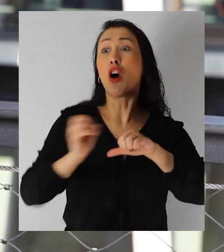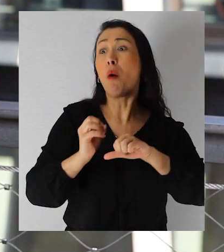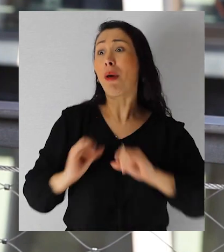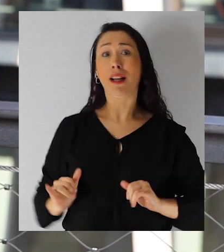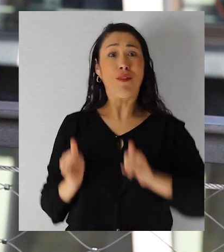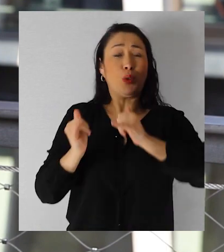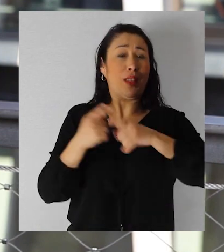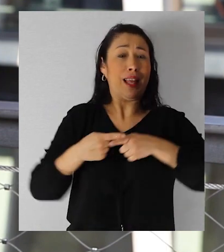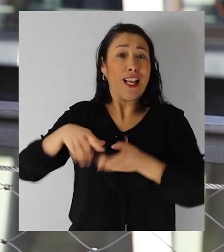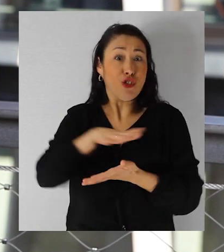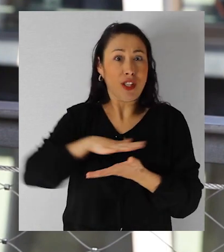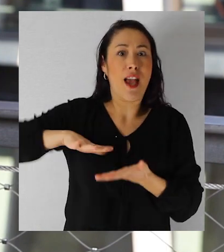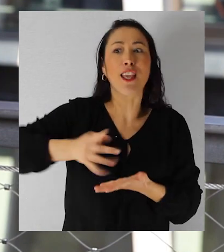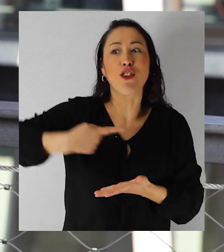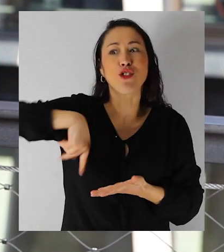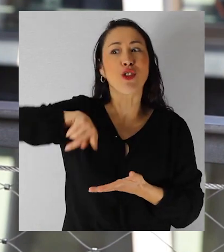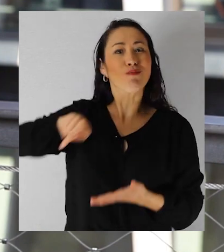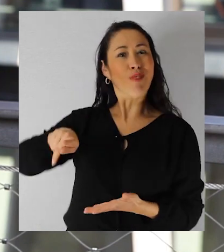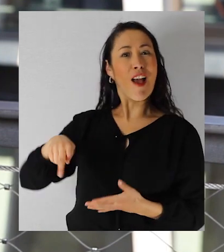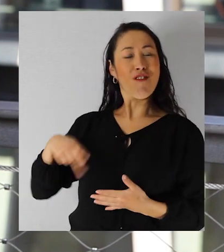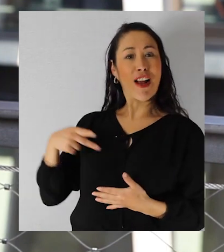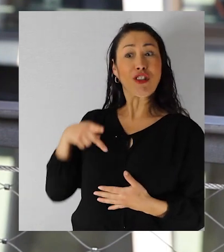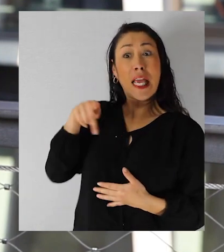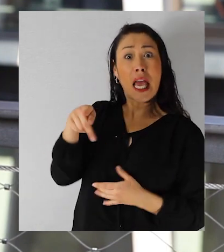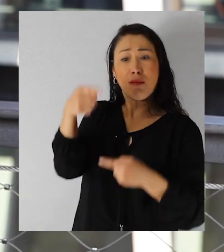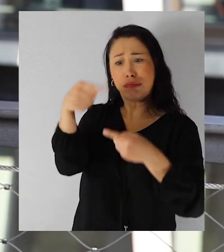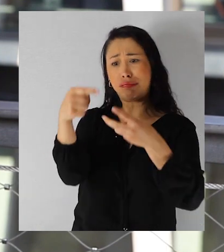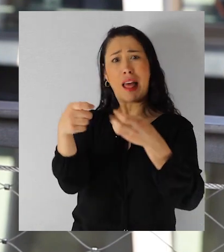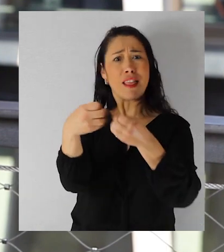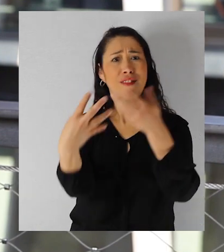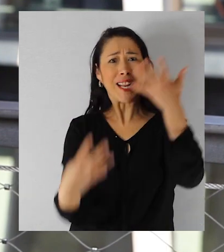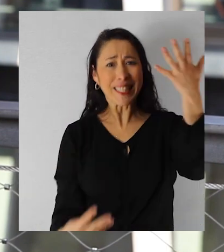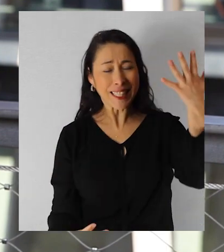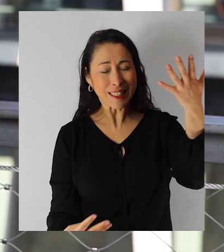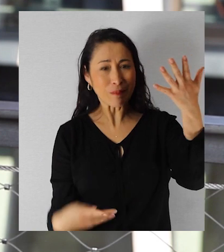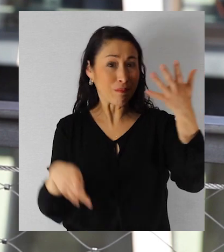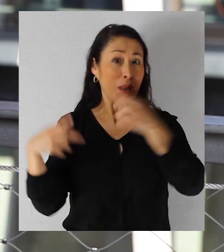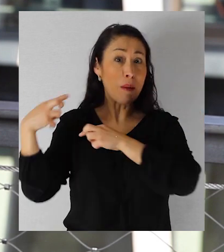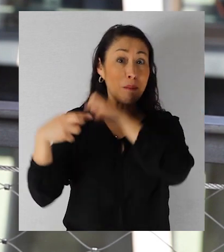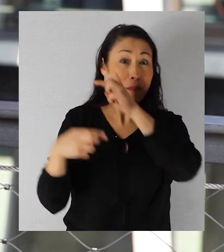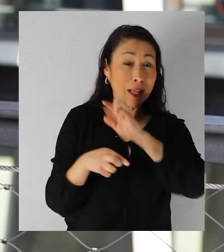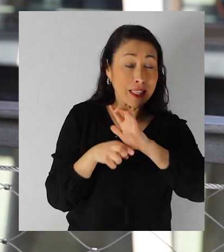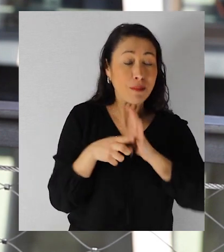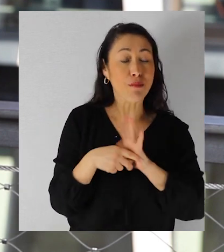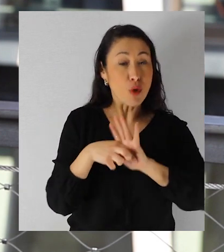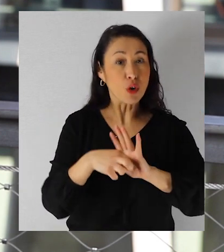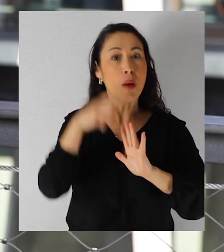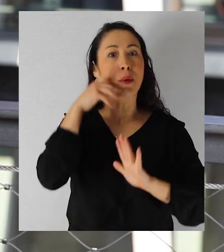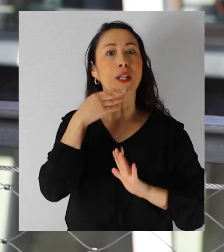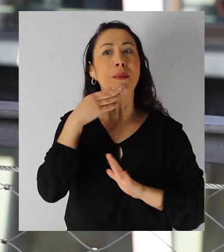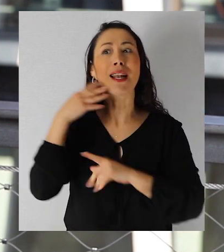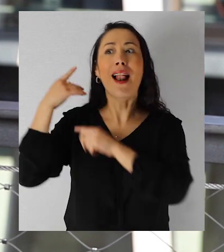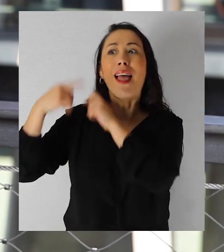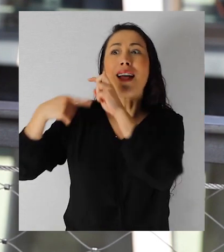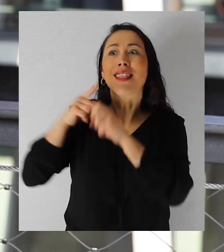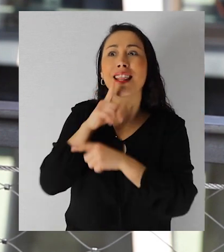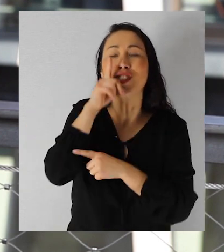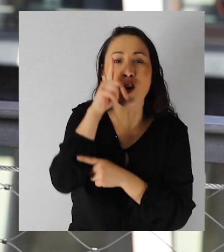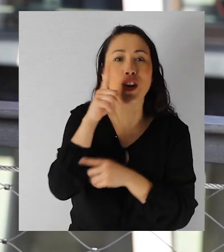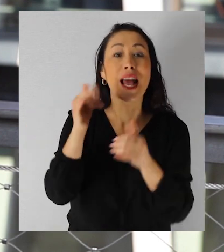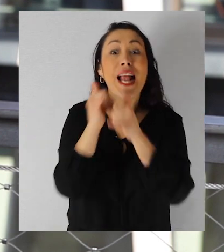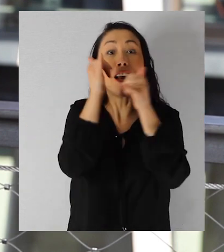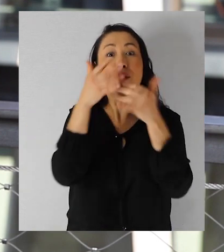nuestra sociedad y que consideramos valiosos. Ahí hay una pluralidad de patrimonios, pero también en las tradiciones y en las formas de